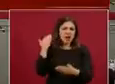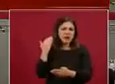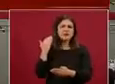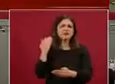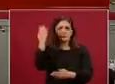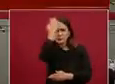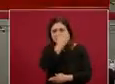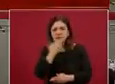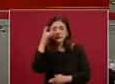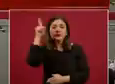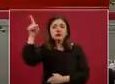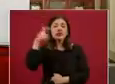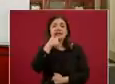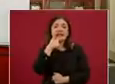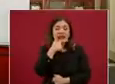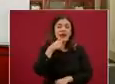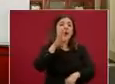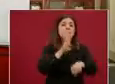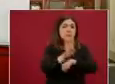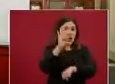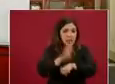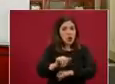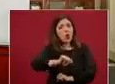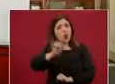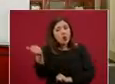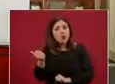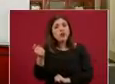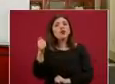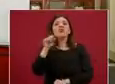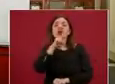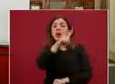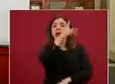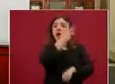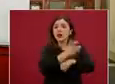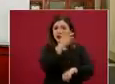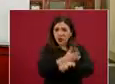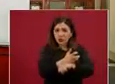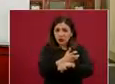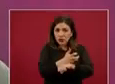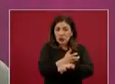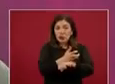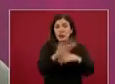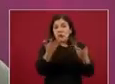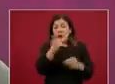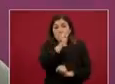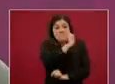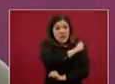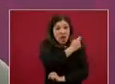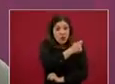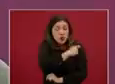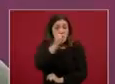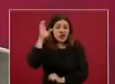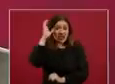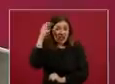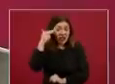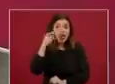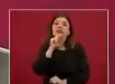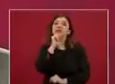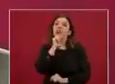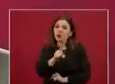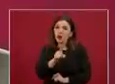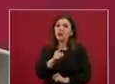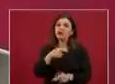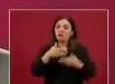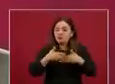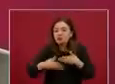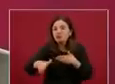clínico en el Reino Unido y Brasil y otro en Estados Unidos. Las vacunas chinas están también en